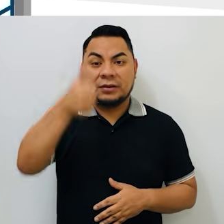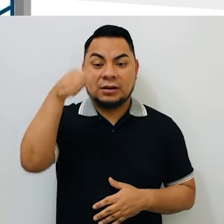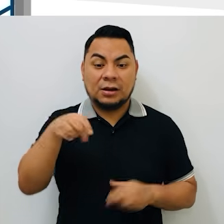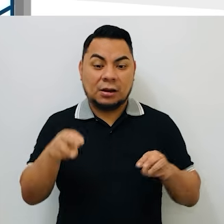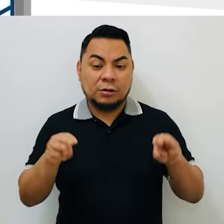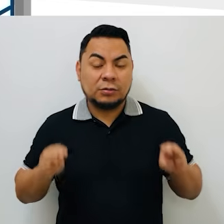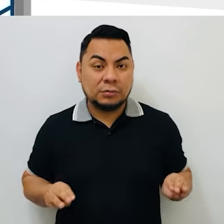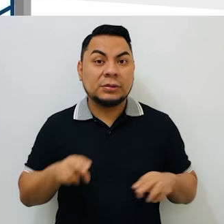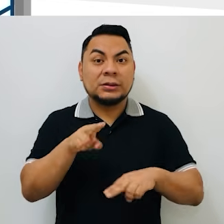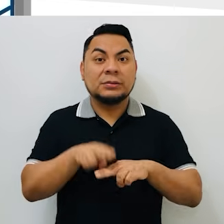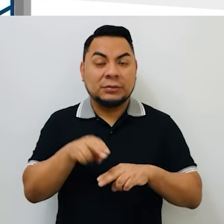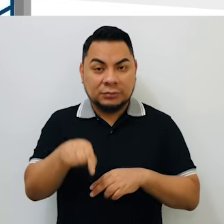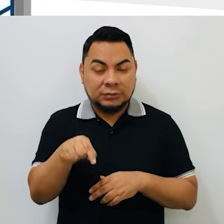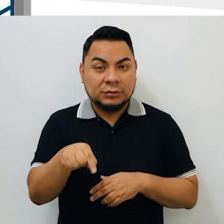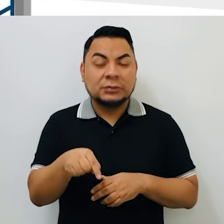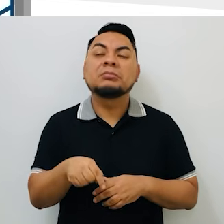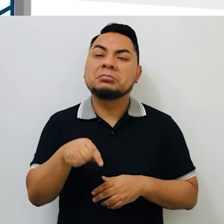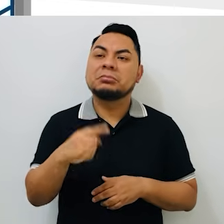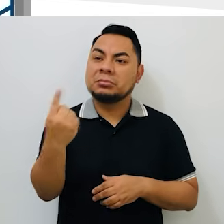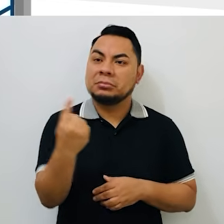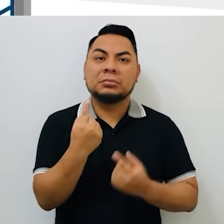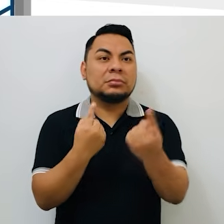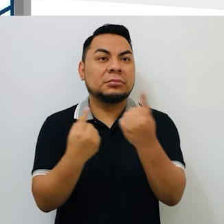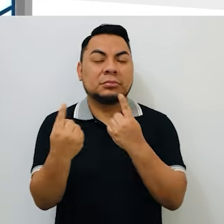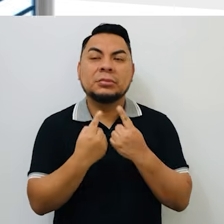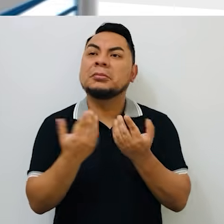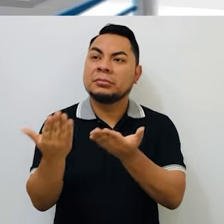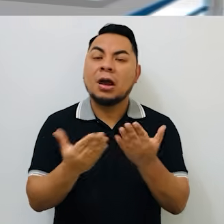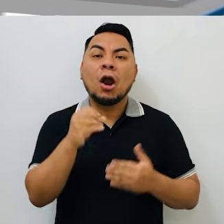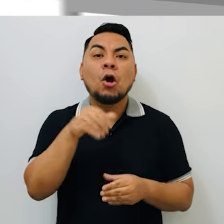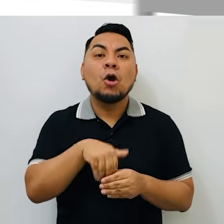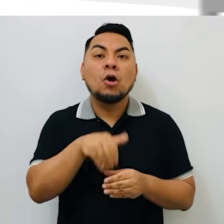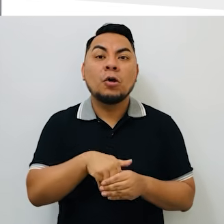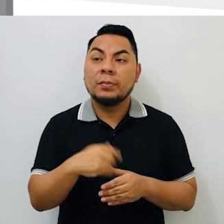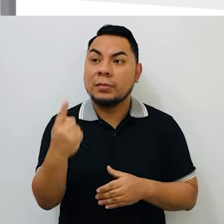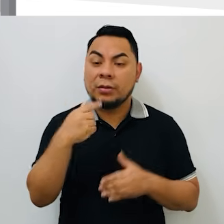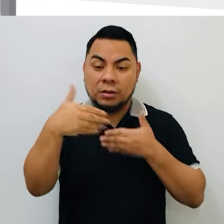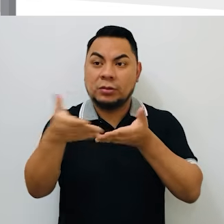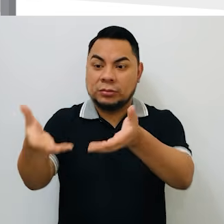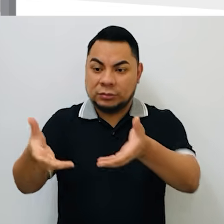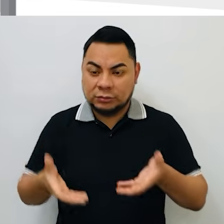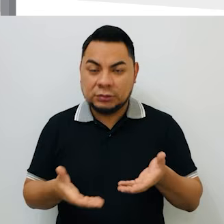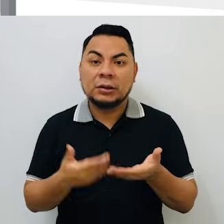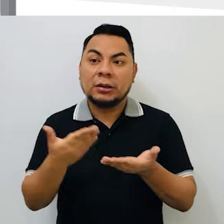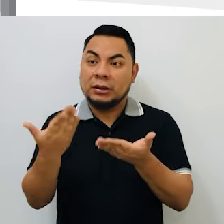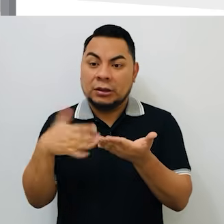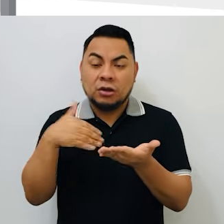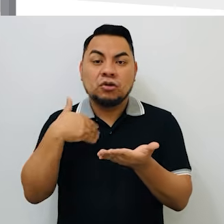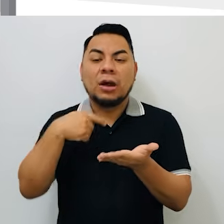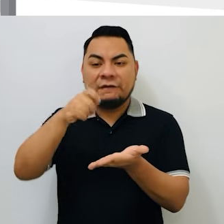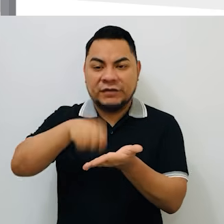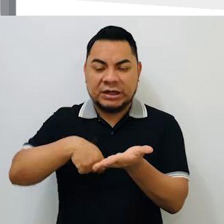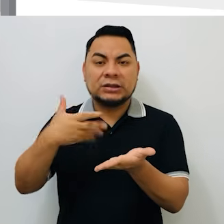La presidenta o el presidente de mesa recibe del personal de la OMPE el material electoral y firma el